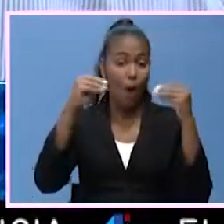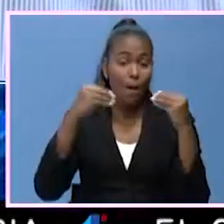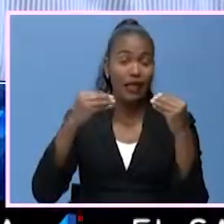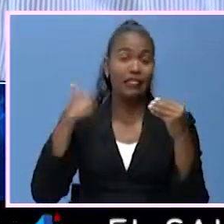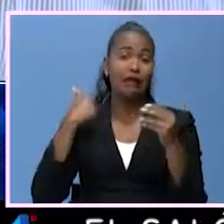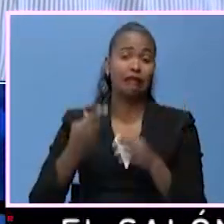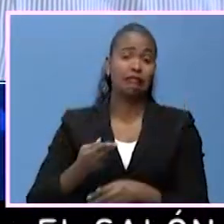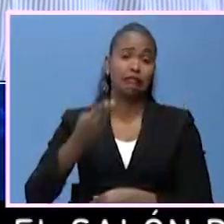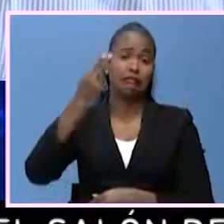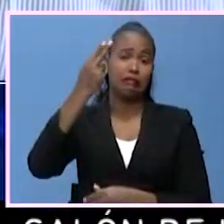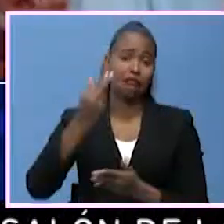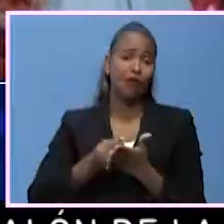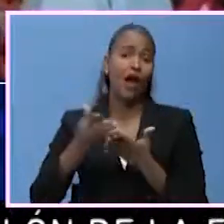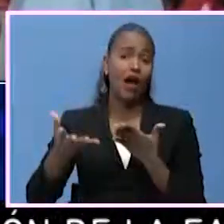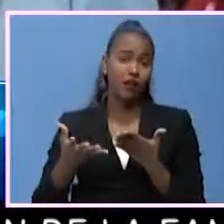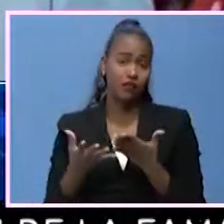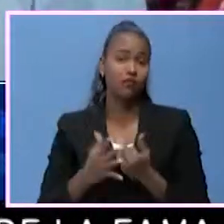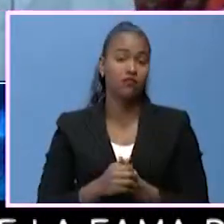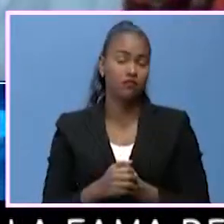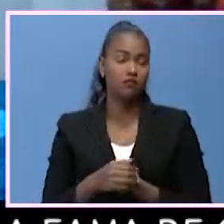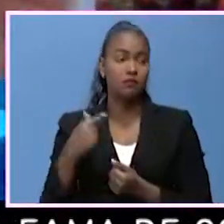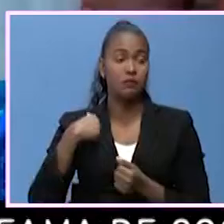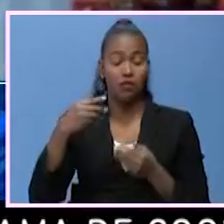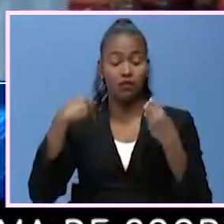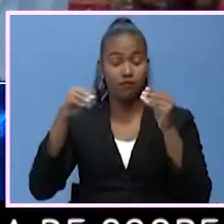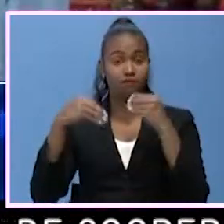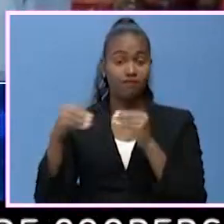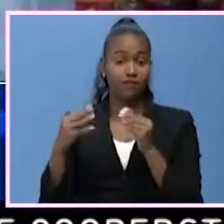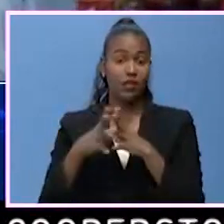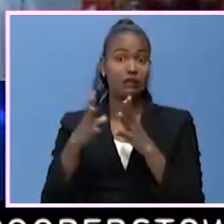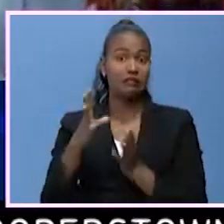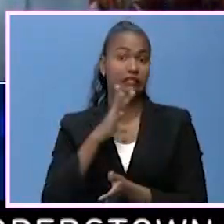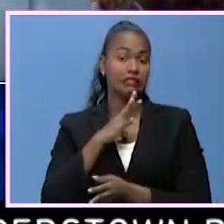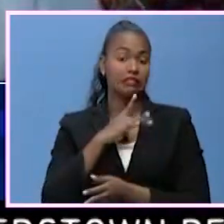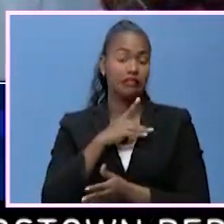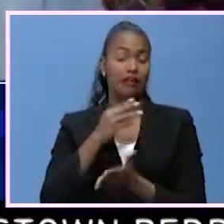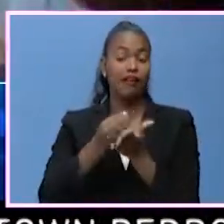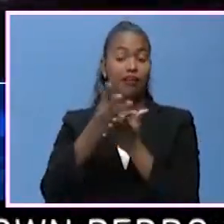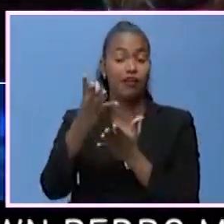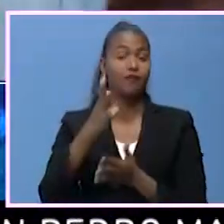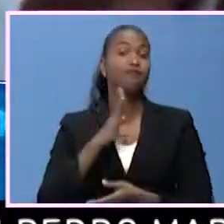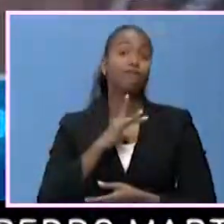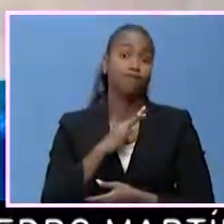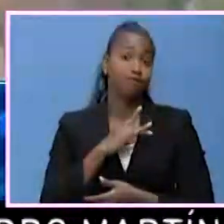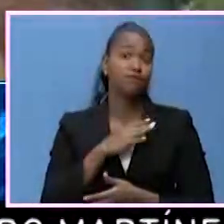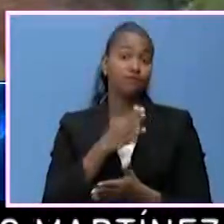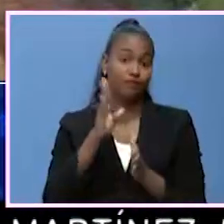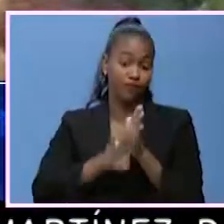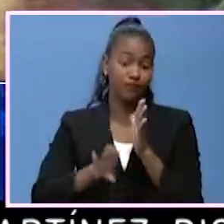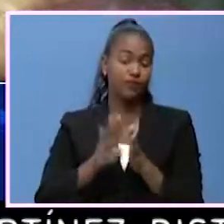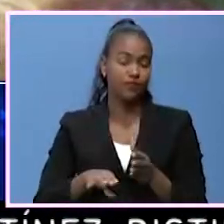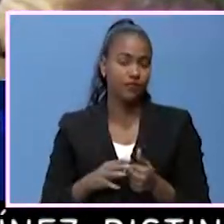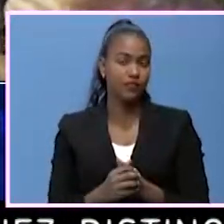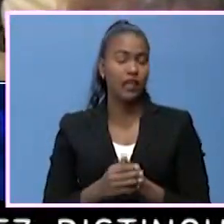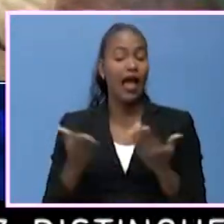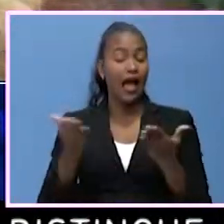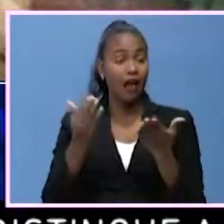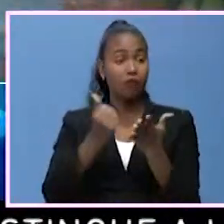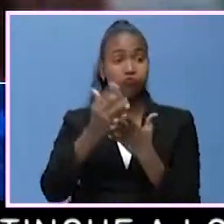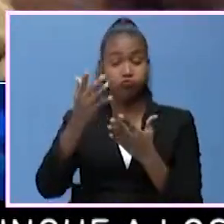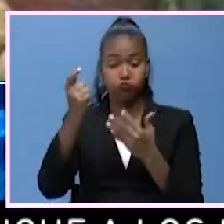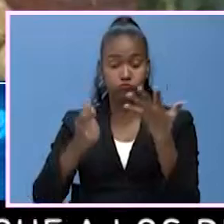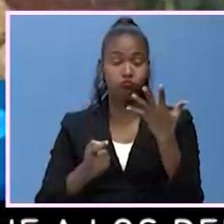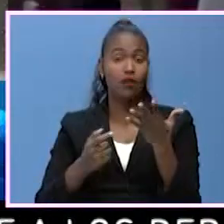están bastante demasiado altos. Aquí tenemos productos de muy buena calidad y a muy buen precio. Sí, las frutas se encuentran más baratas que